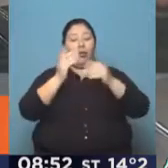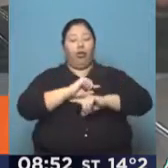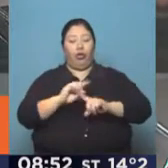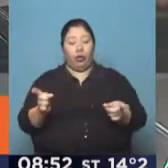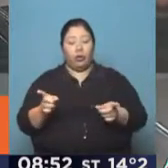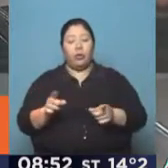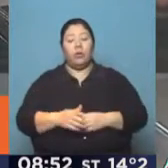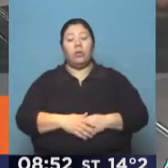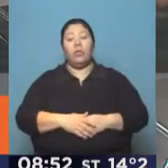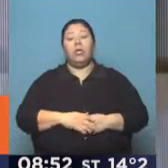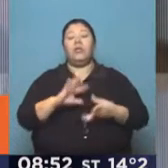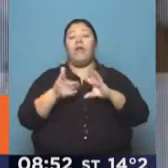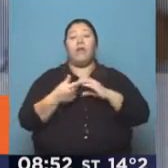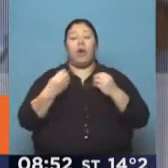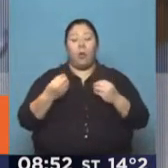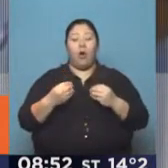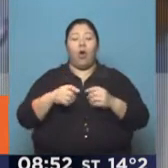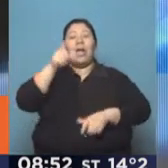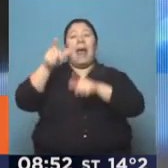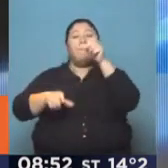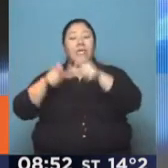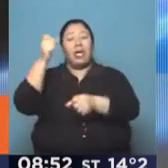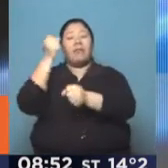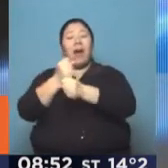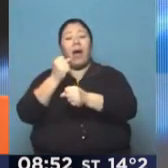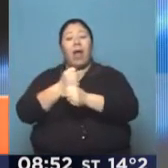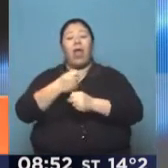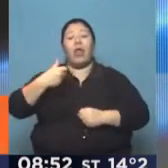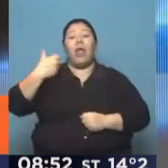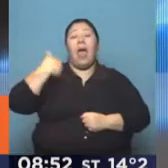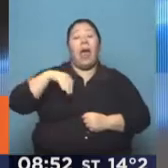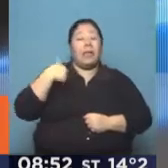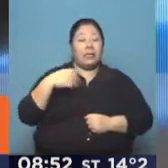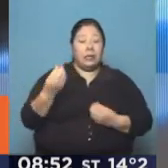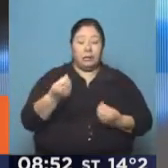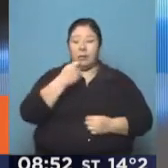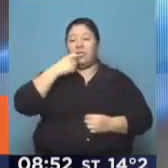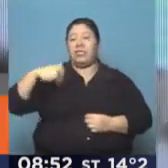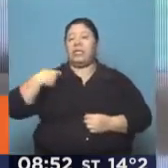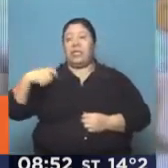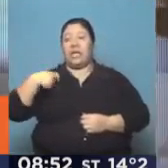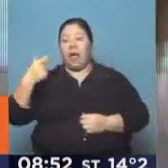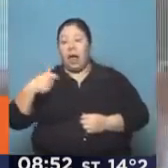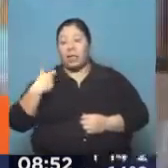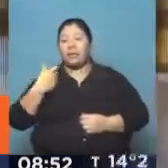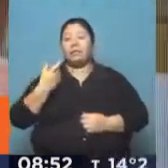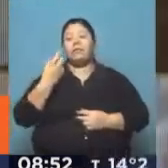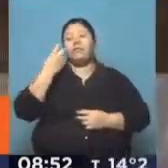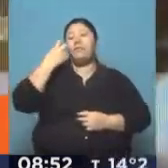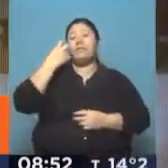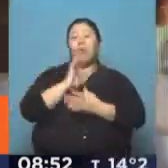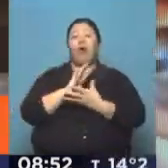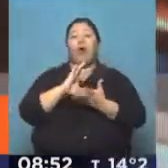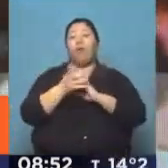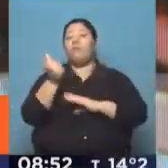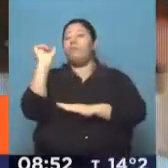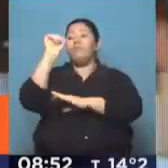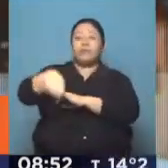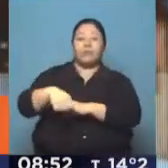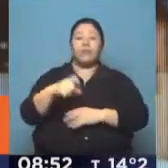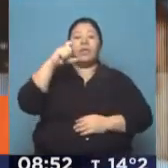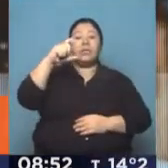la lucha de los trabajadores y el pueblo si no puede ser que las centrales sindicales estén mirando para otro lado ahora con la cgt